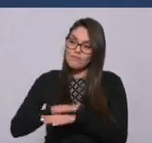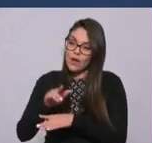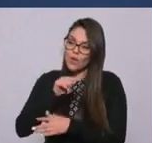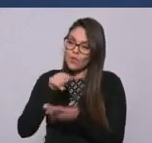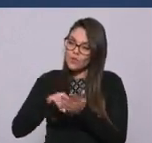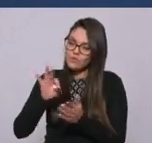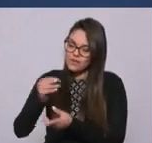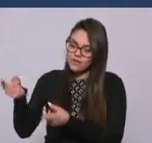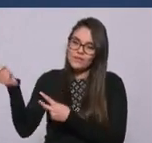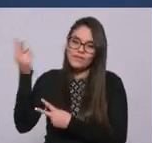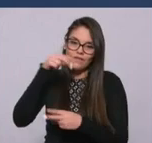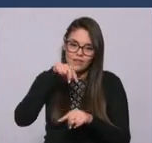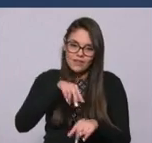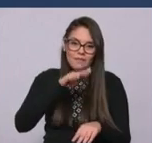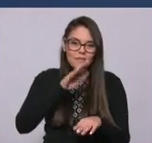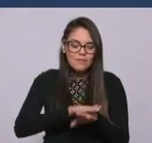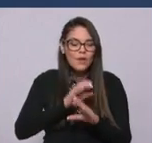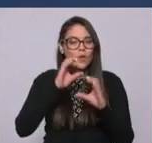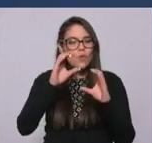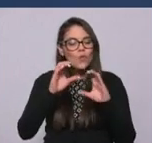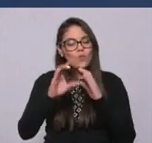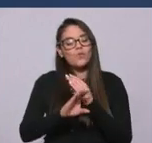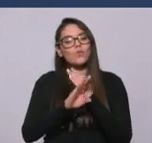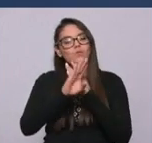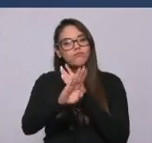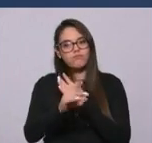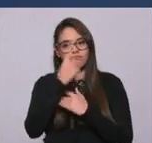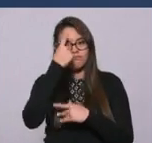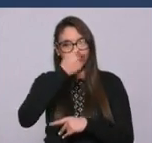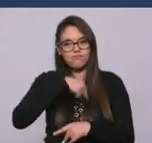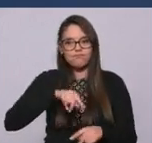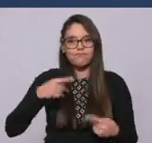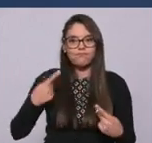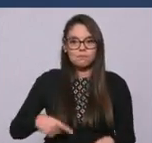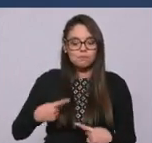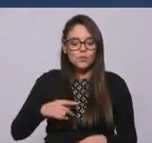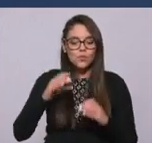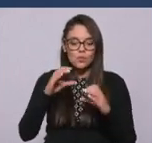de prevención que están creados para cuidarnos a todas y a